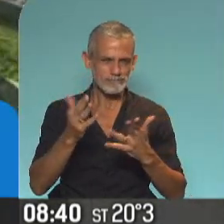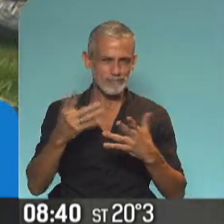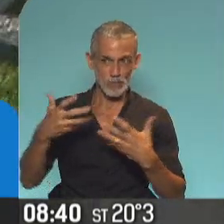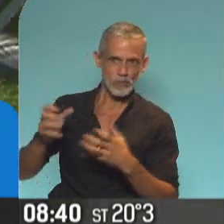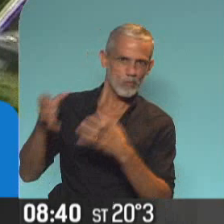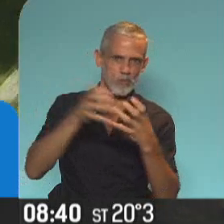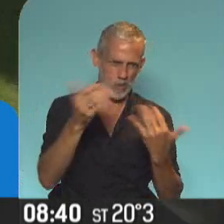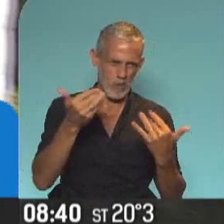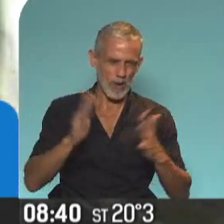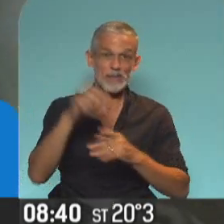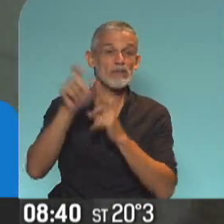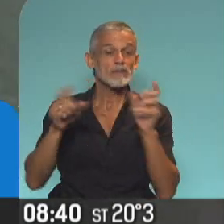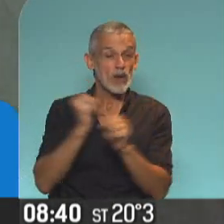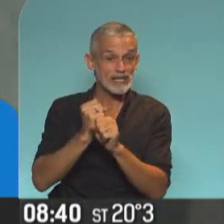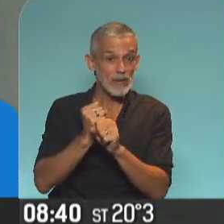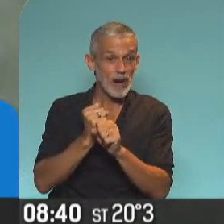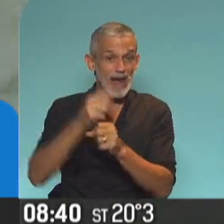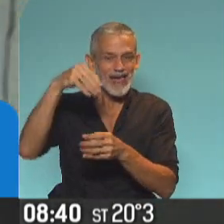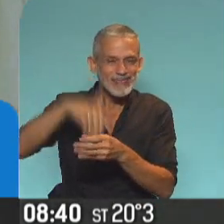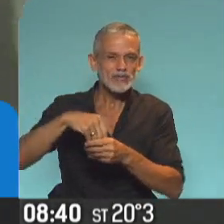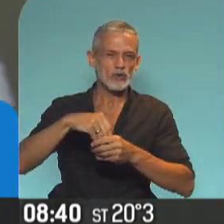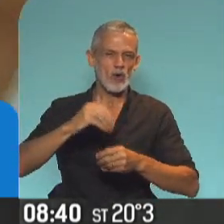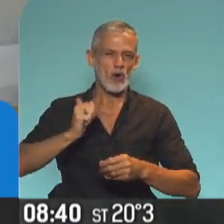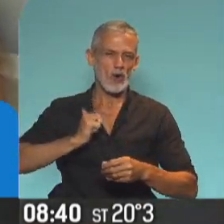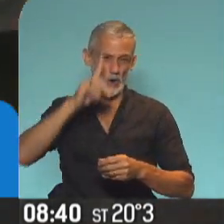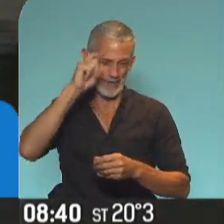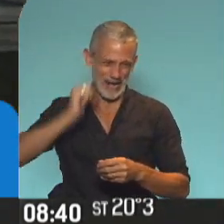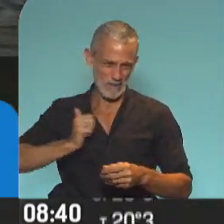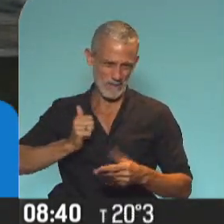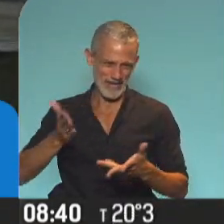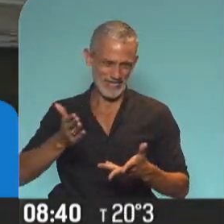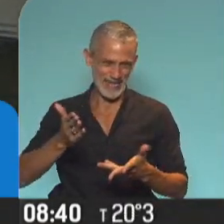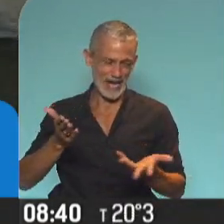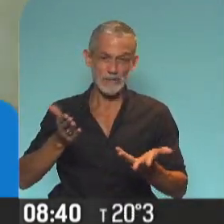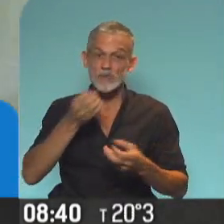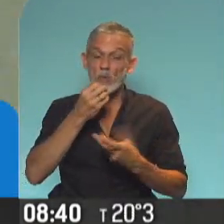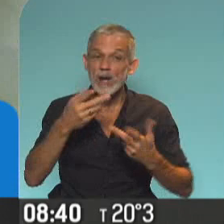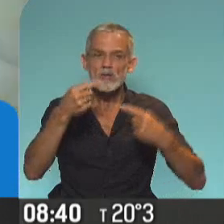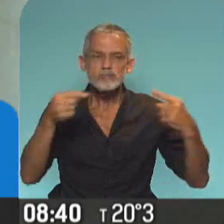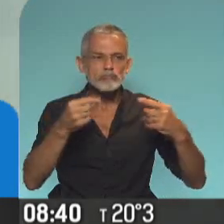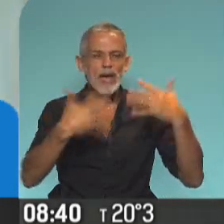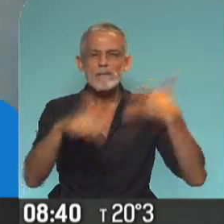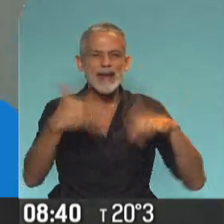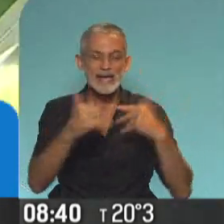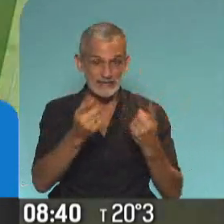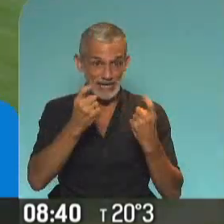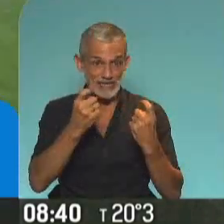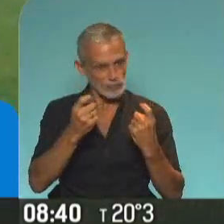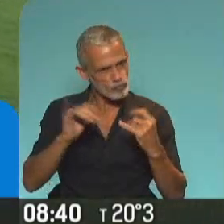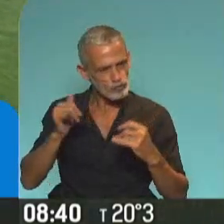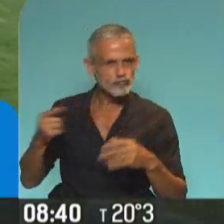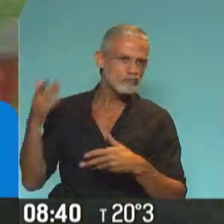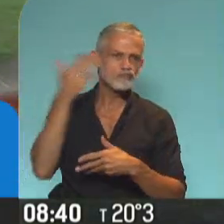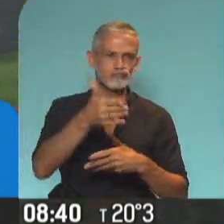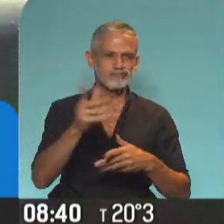hospital es el personal de salud del hospital militar que estará a las órdenes de cualquier eventualidad y cualquier necesidad de traslado de